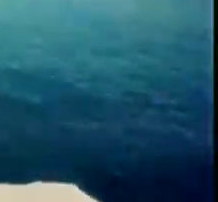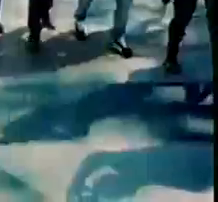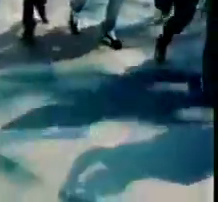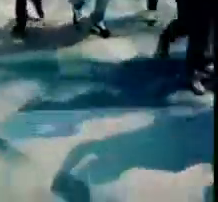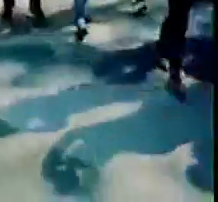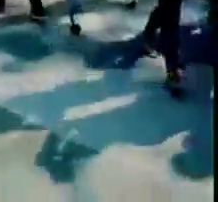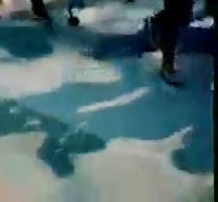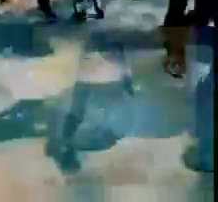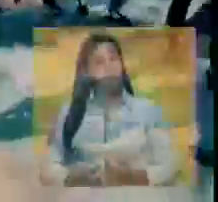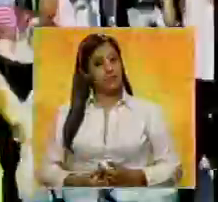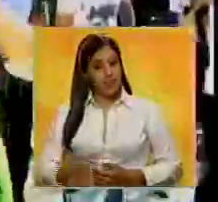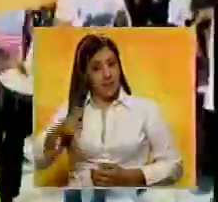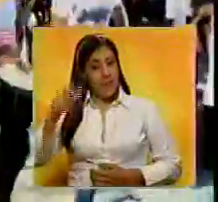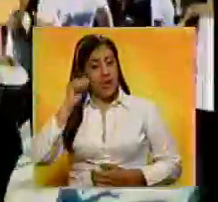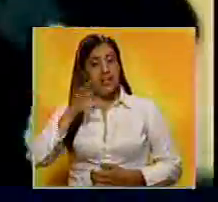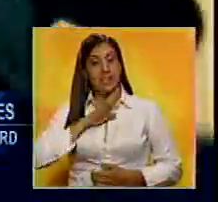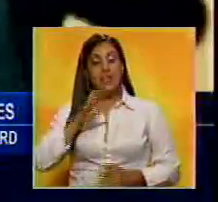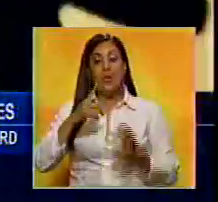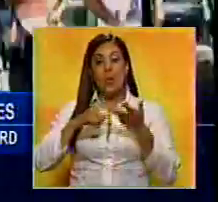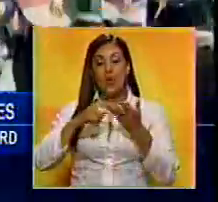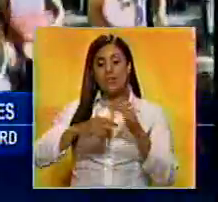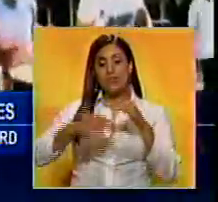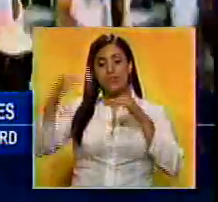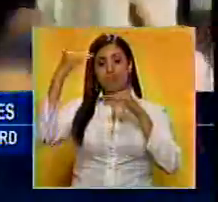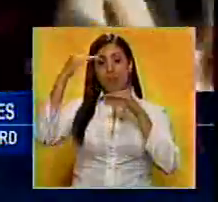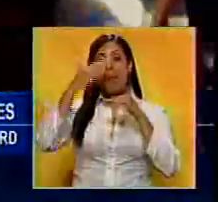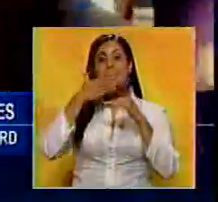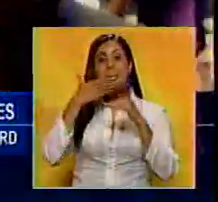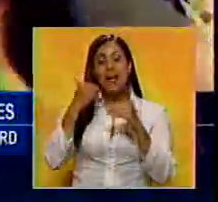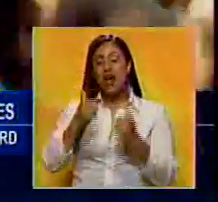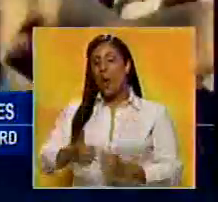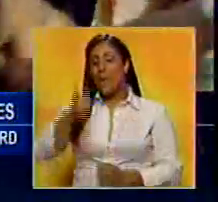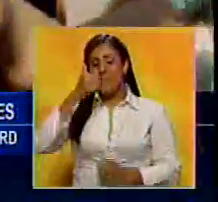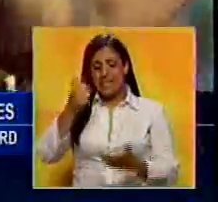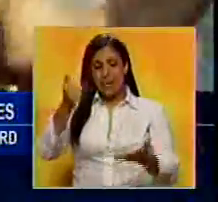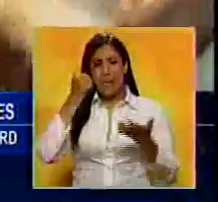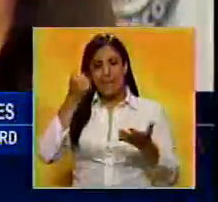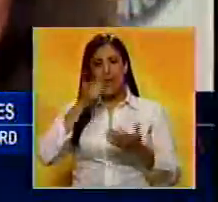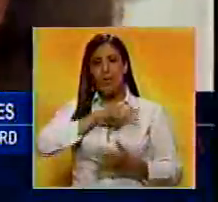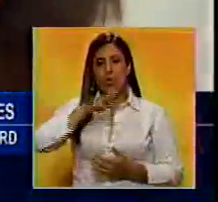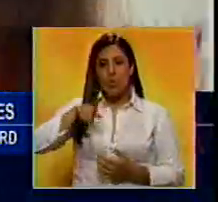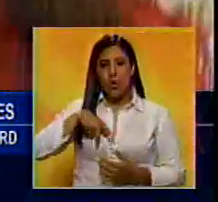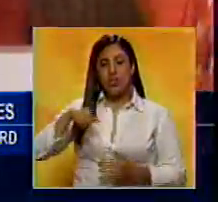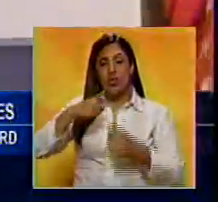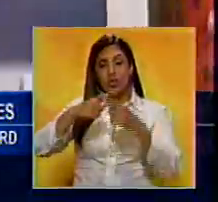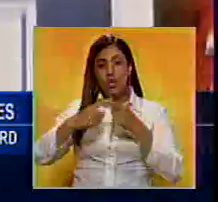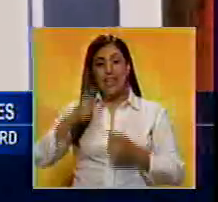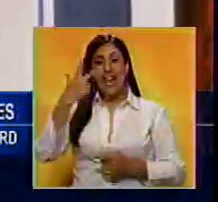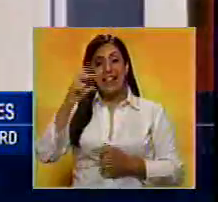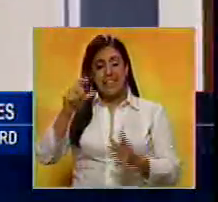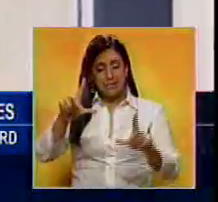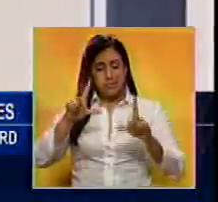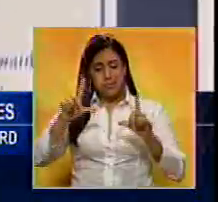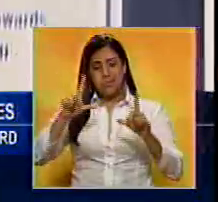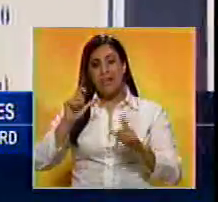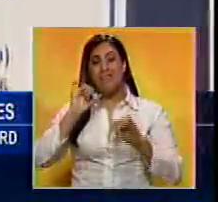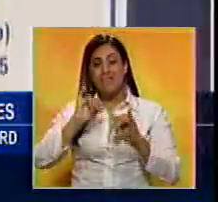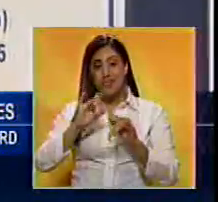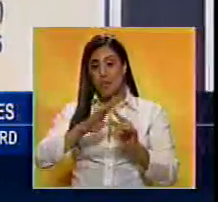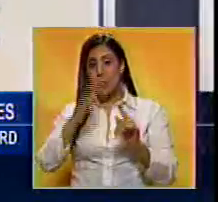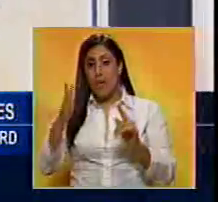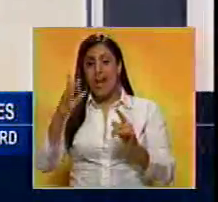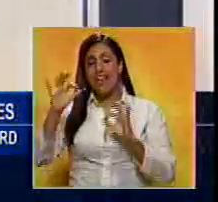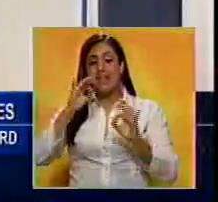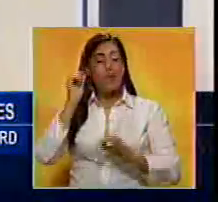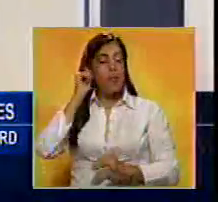logró la merenguera alcanza la cima y se posiciona como el artista con más premios lo nuestro con un total de 30 galardones y al mismo tiempo